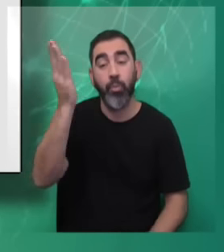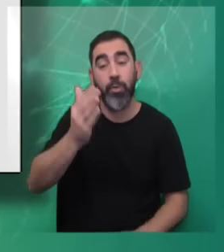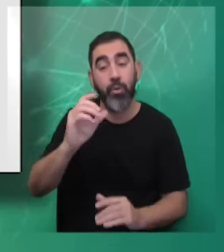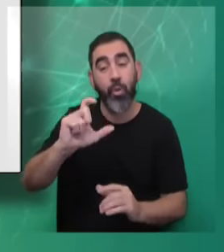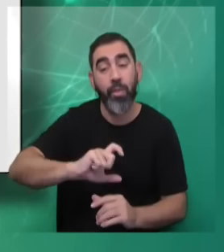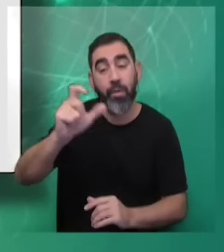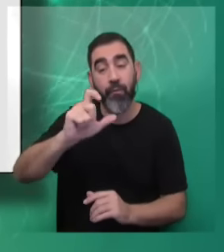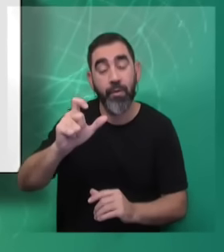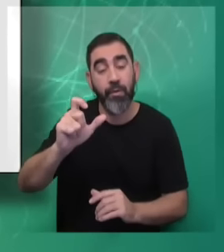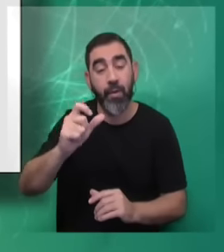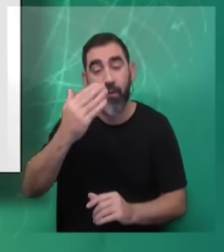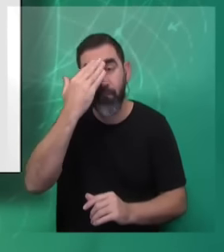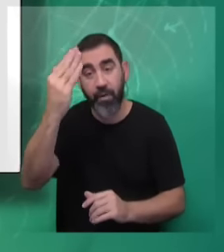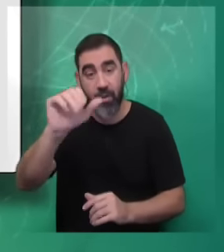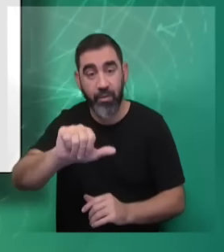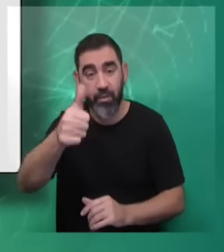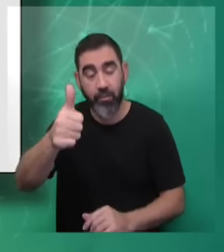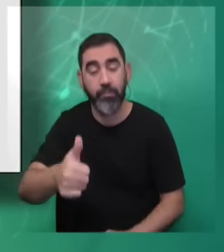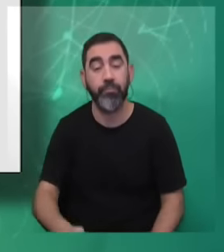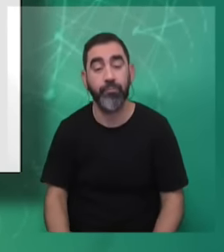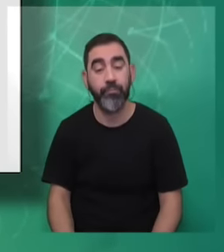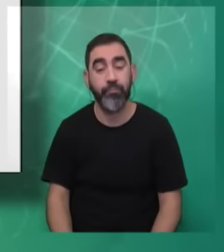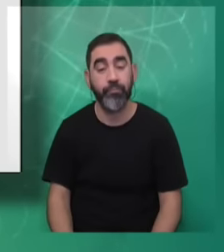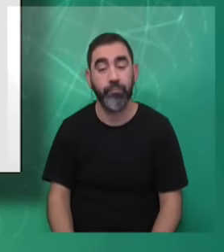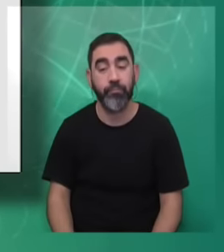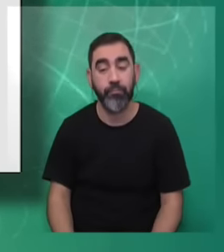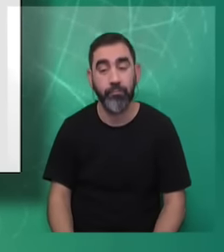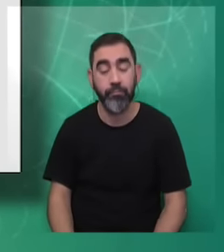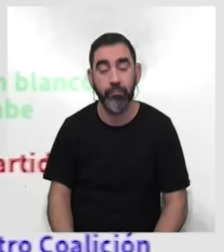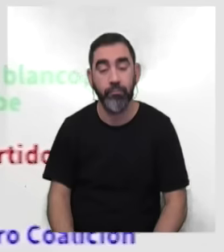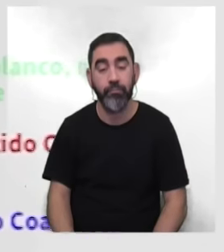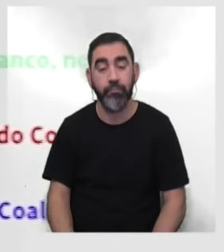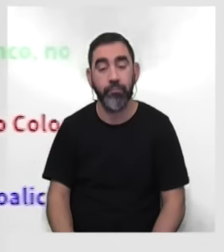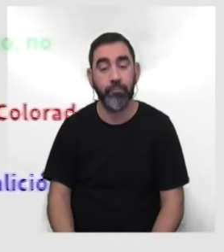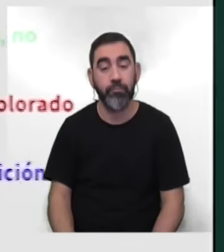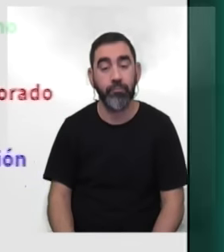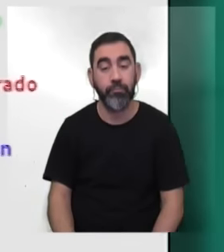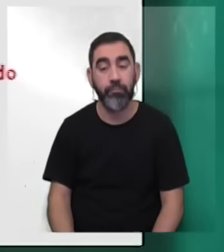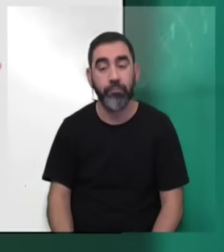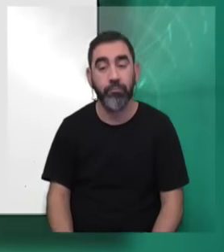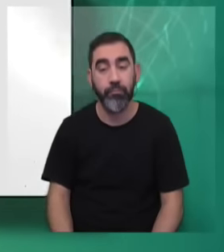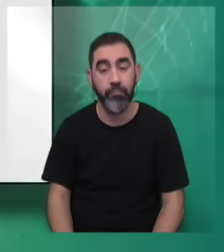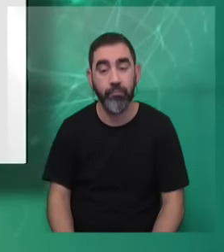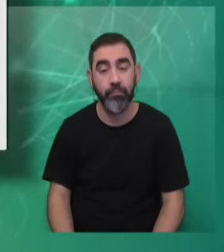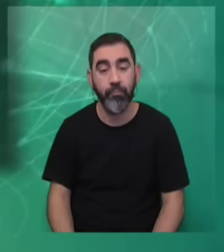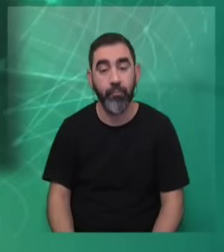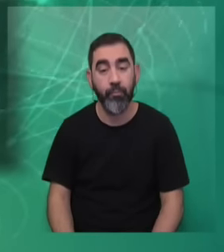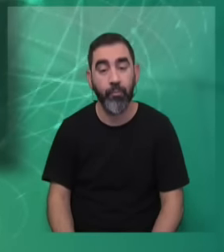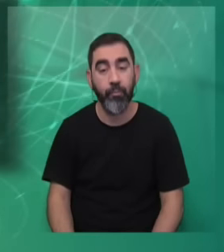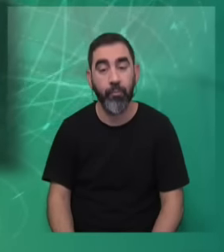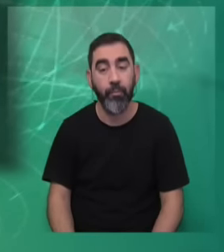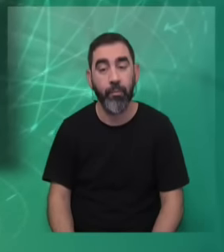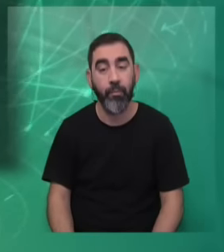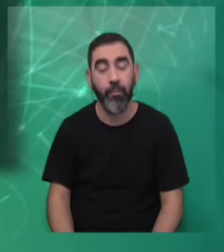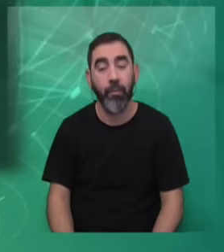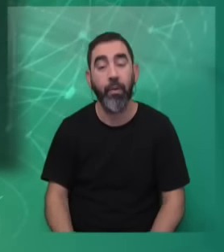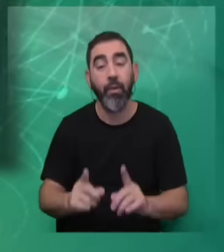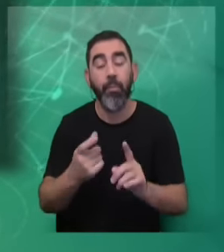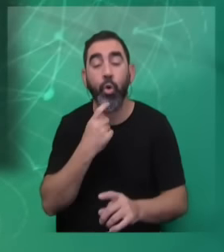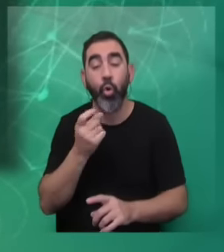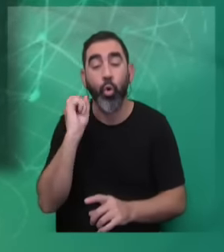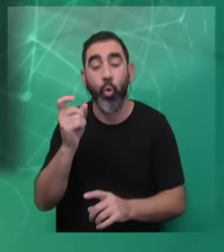menos que lo que obtendría hoy el frente amplio indica la encuestadora eh cifra e también el partido